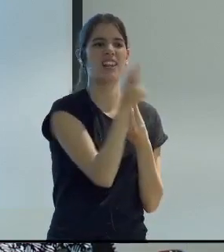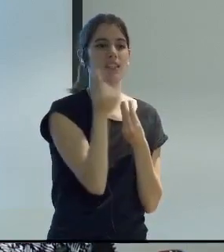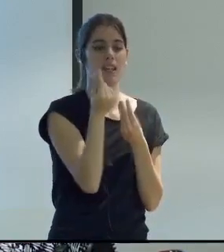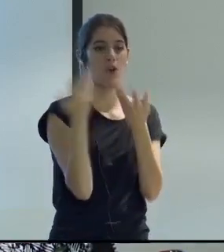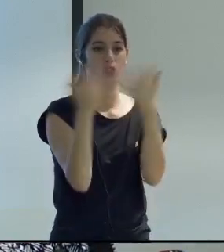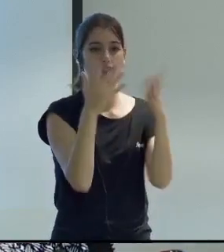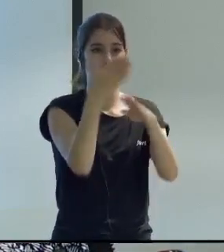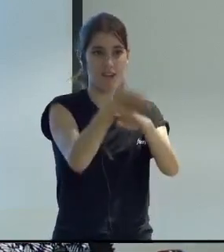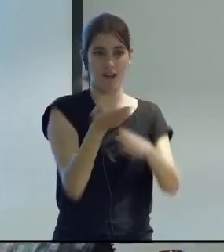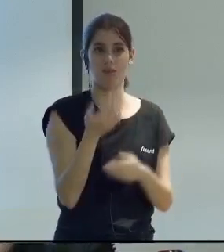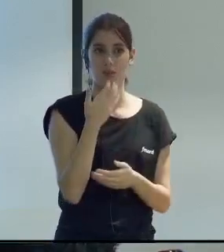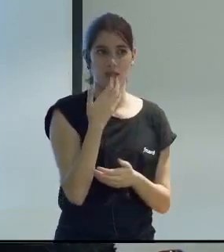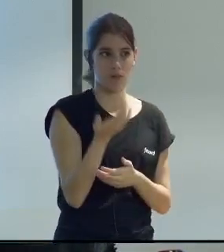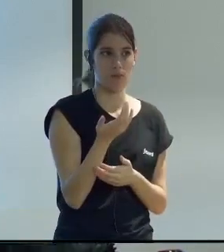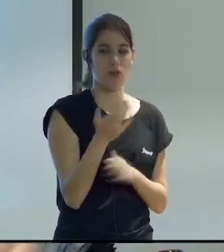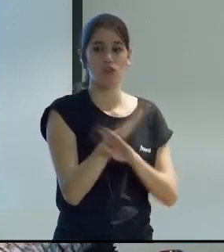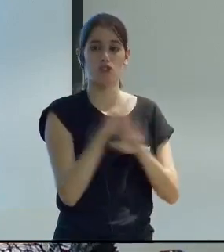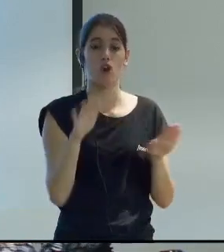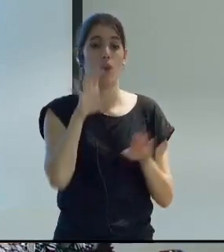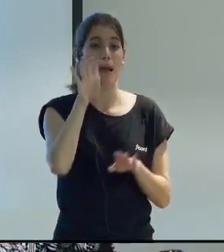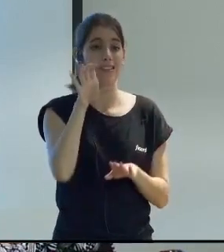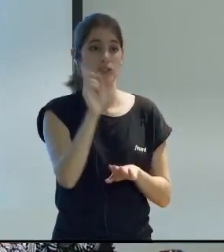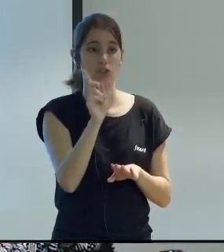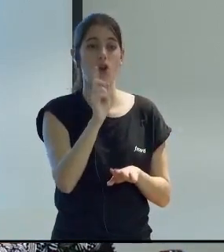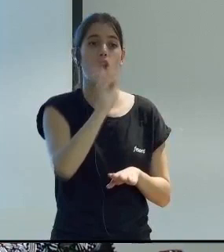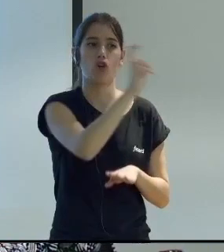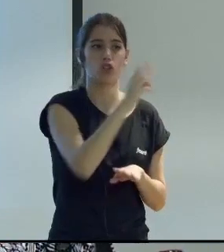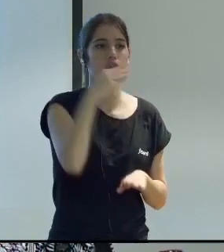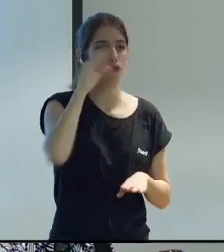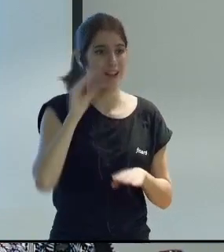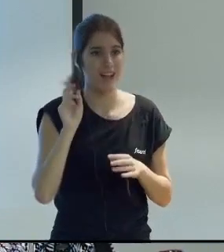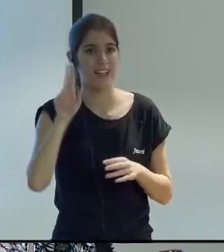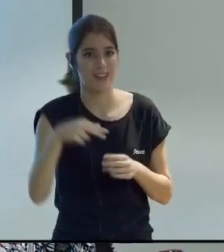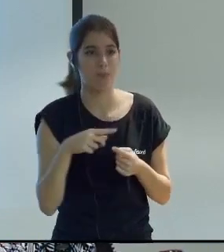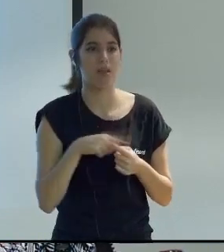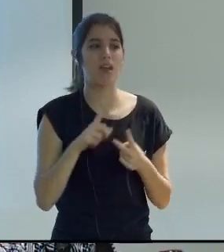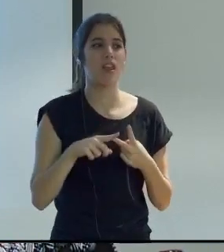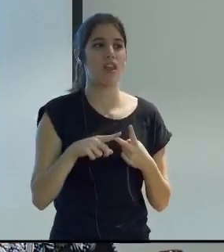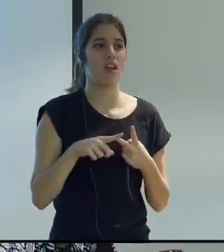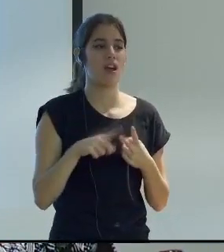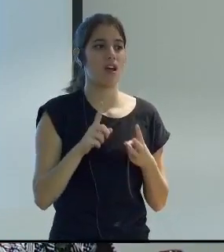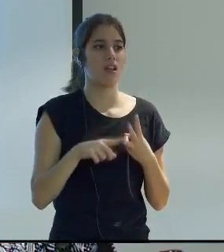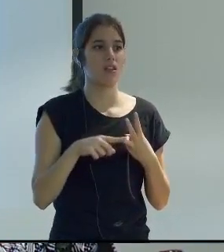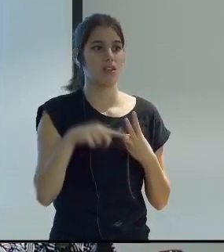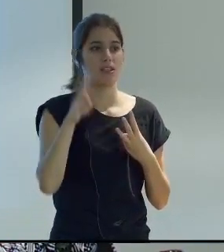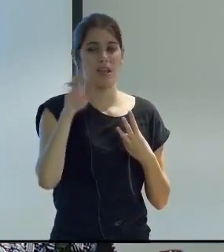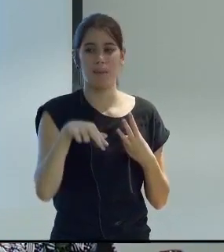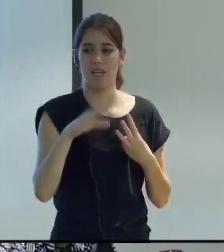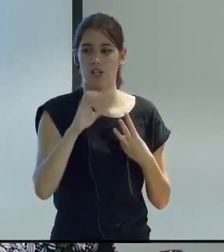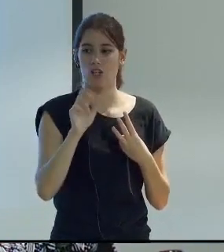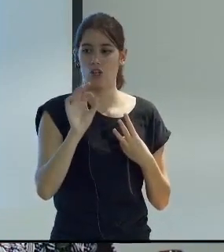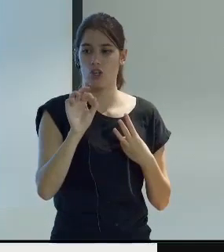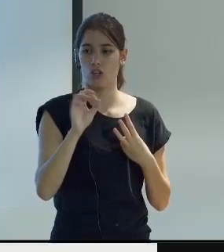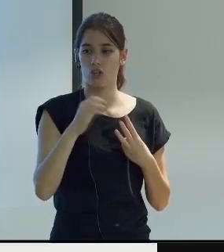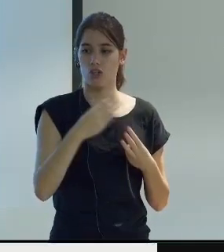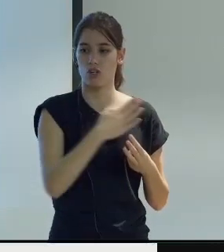Hungría. No se trata solo de Hungría, pues lo tenemos en Bulgaria, y también en Croacia y